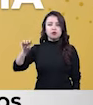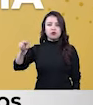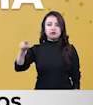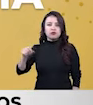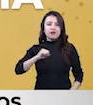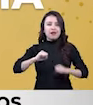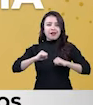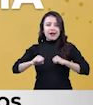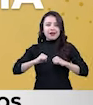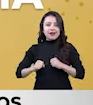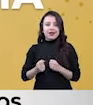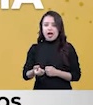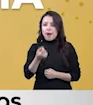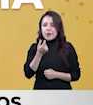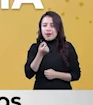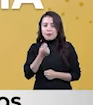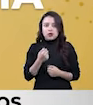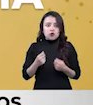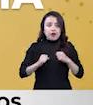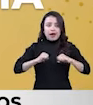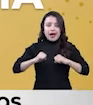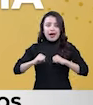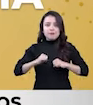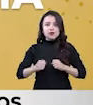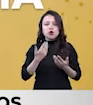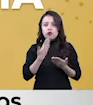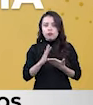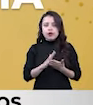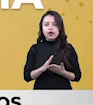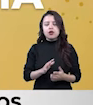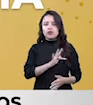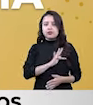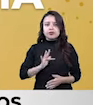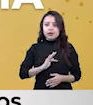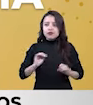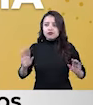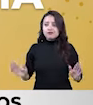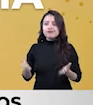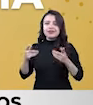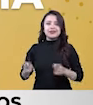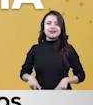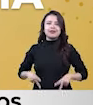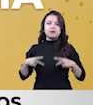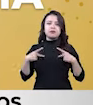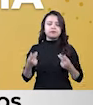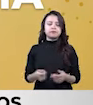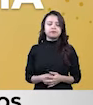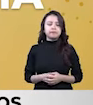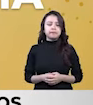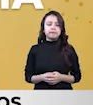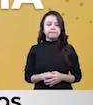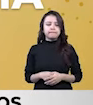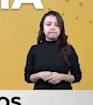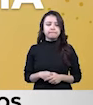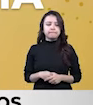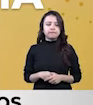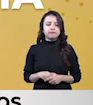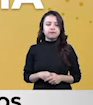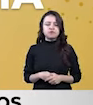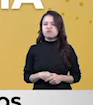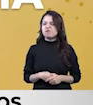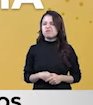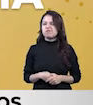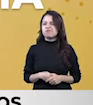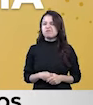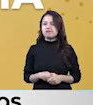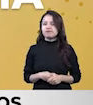lográramos tratar, pues, o traer ese tratamiento para que lo tratara. Esto solo era